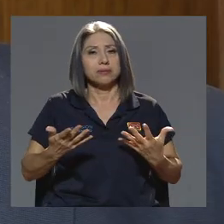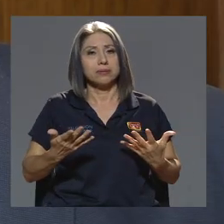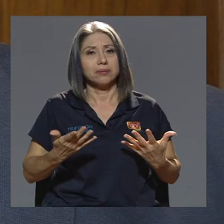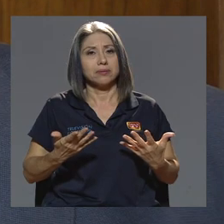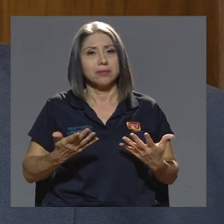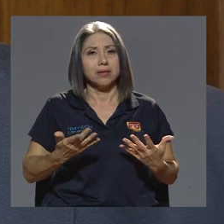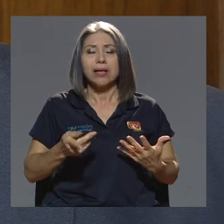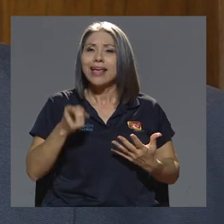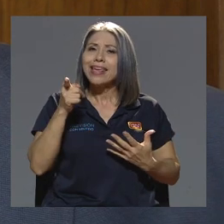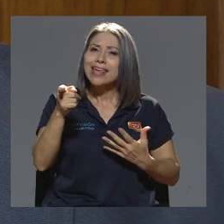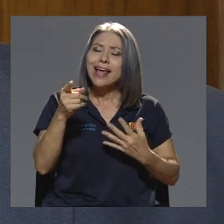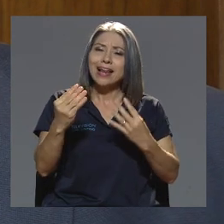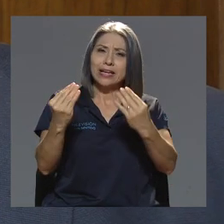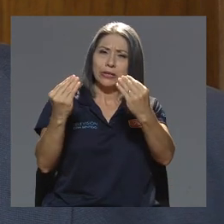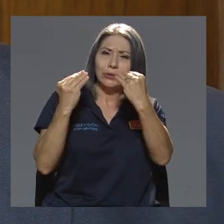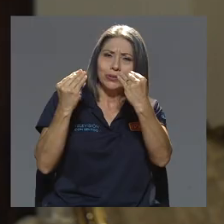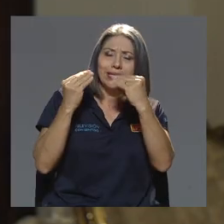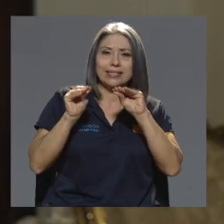y nos enseñó